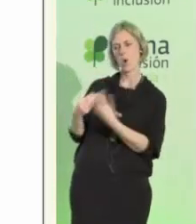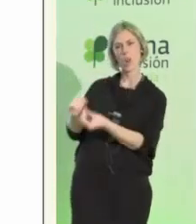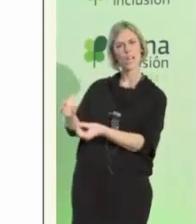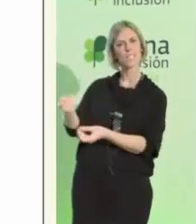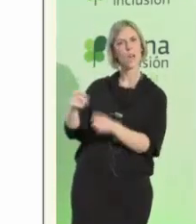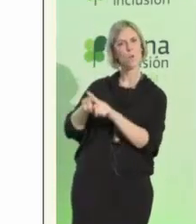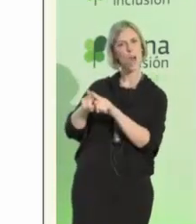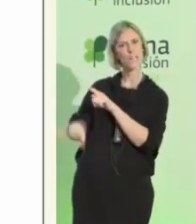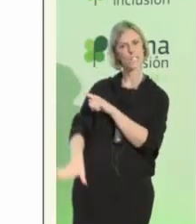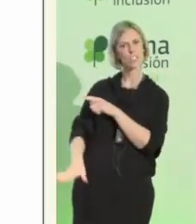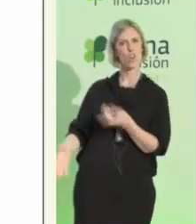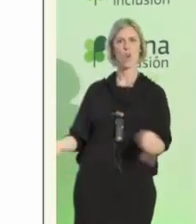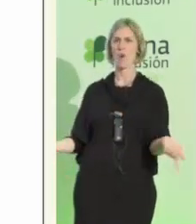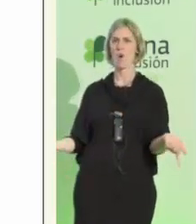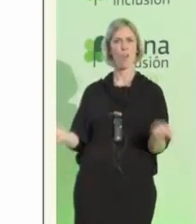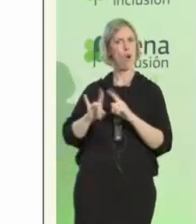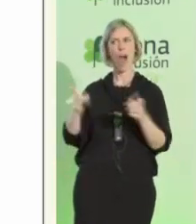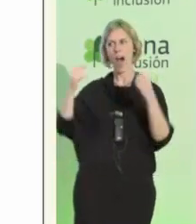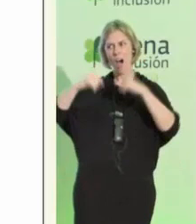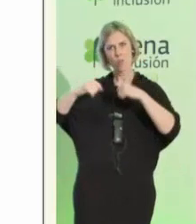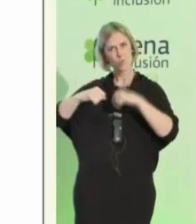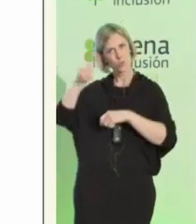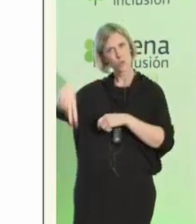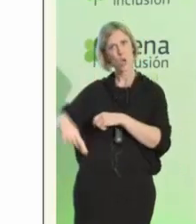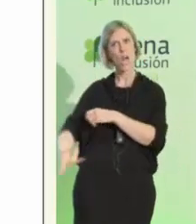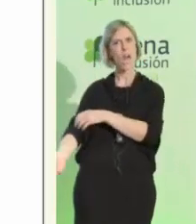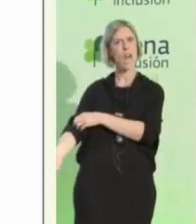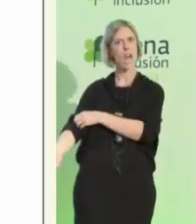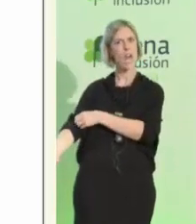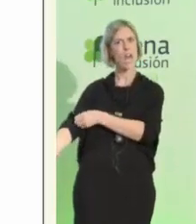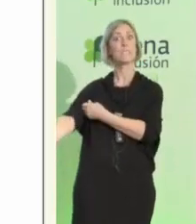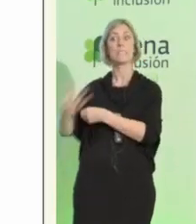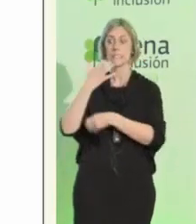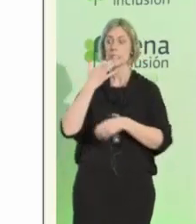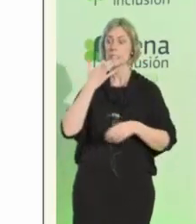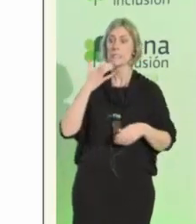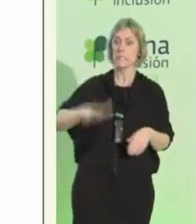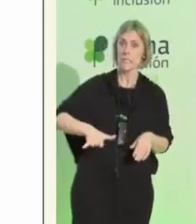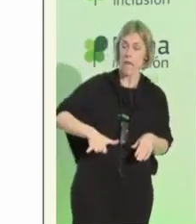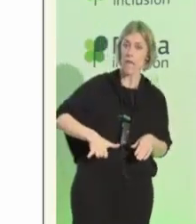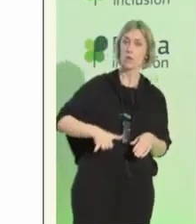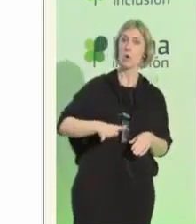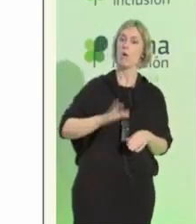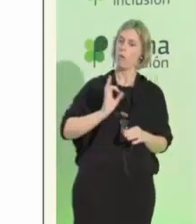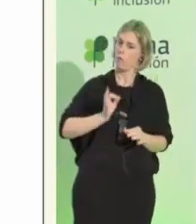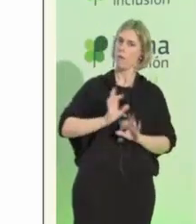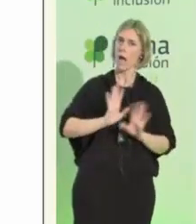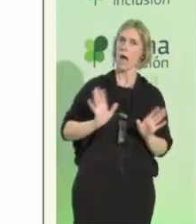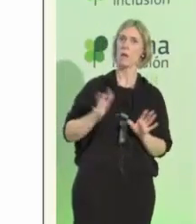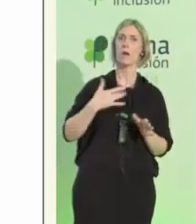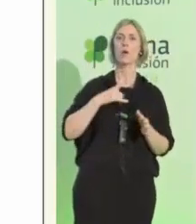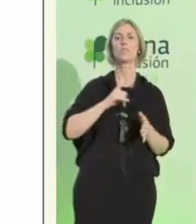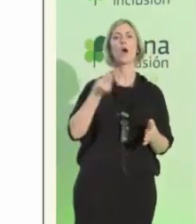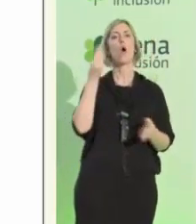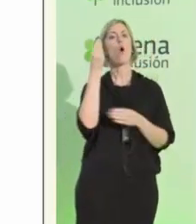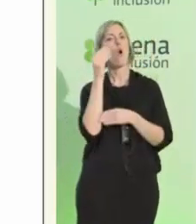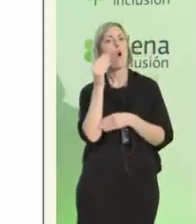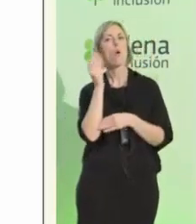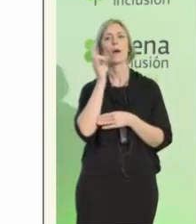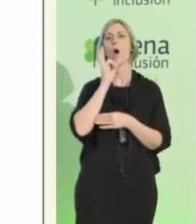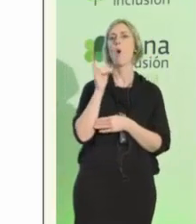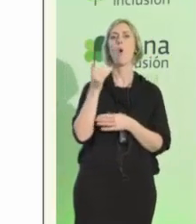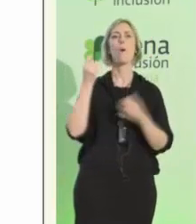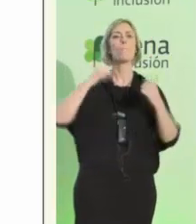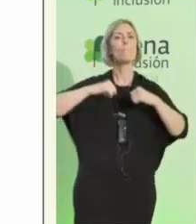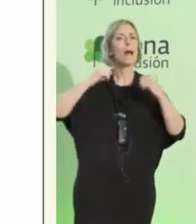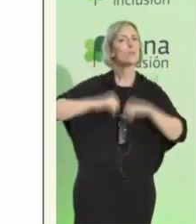mucho menos se tiene que tratar. Es una persona adulta. Si es un niño, es un niño. Si es adolescente, pues es adolescente. Si es una persona mayor, es una persona